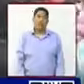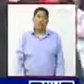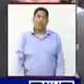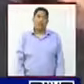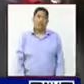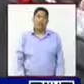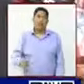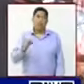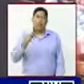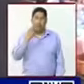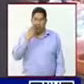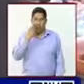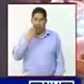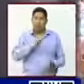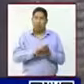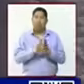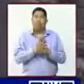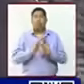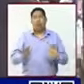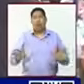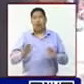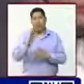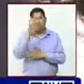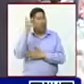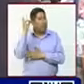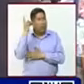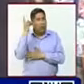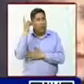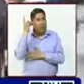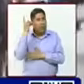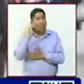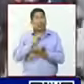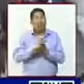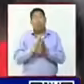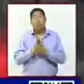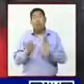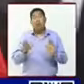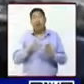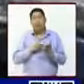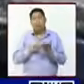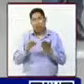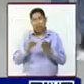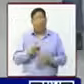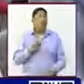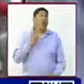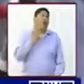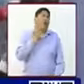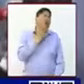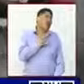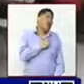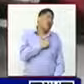Un poco de paz para mi país. Ya. Paz y verdad.